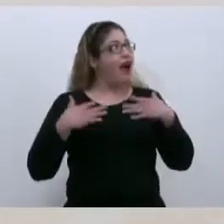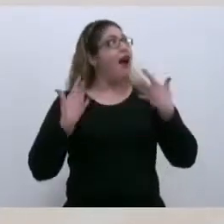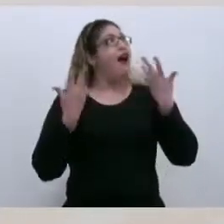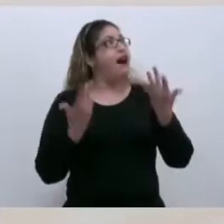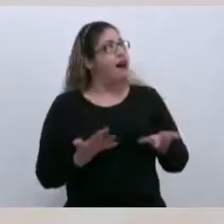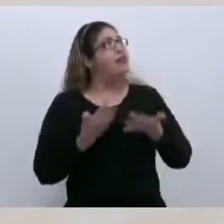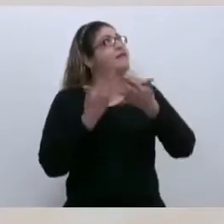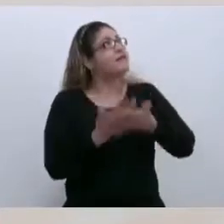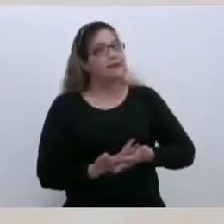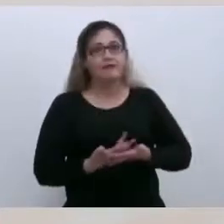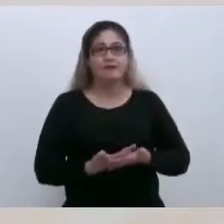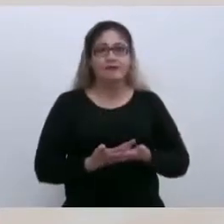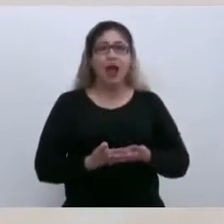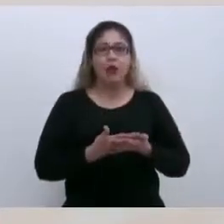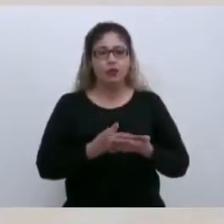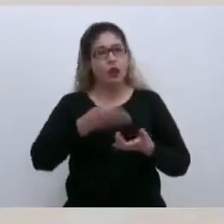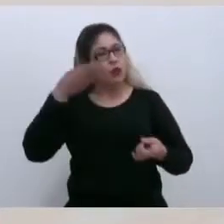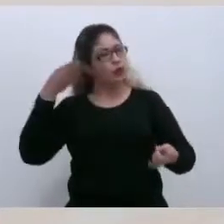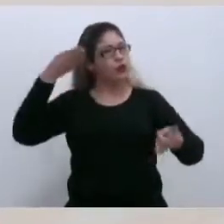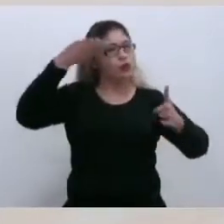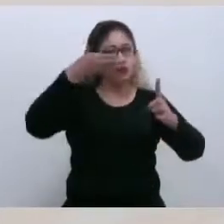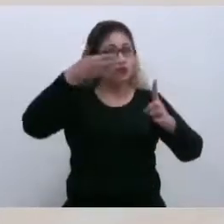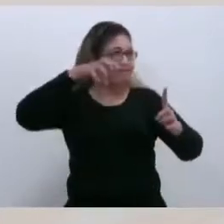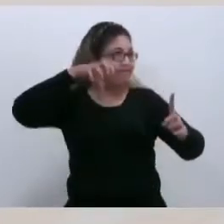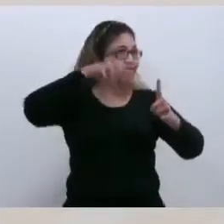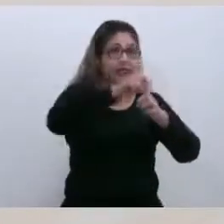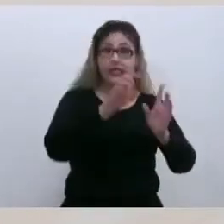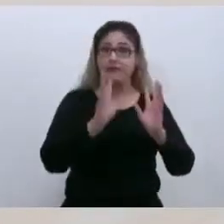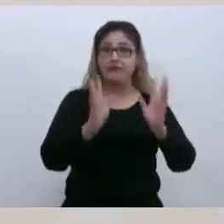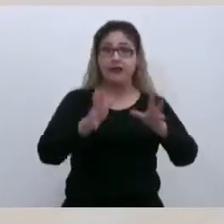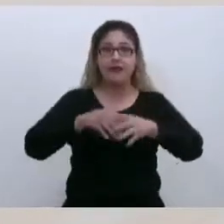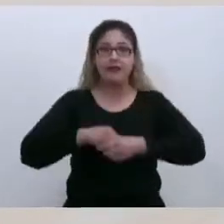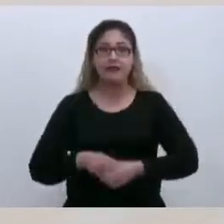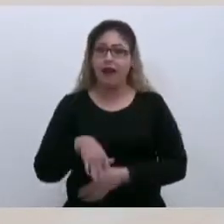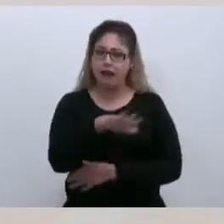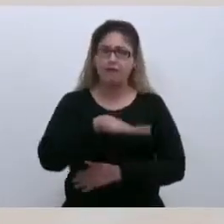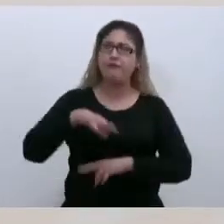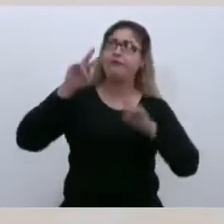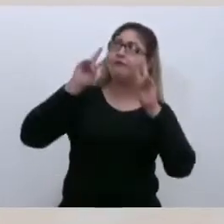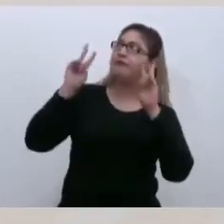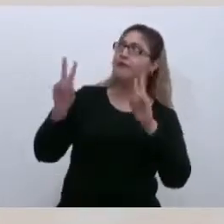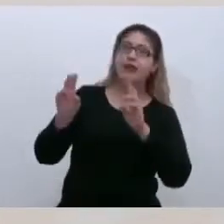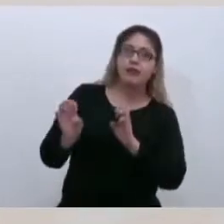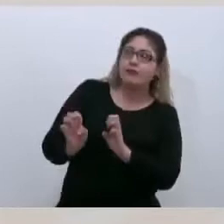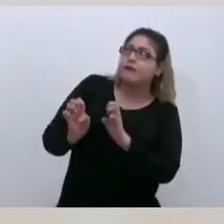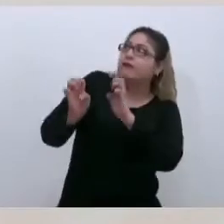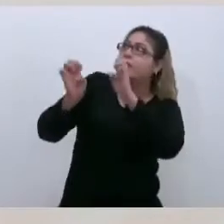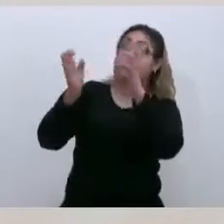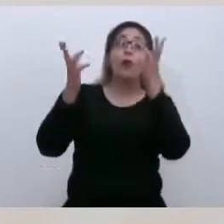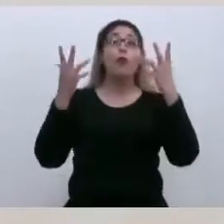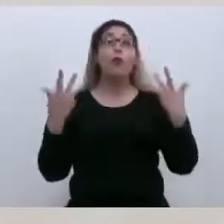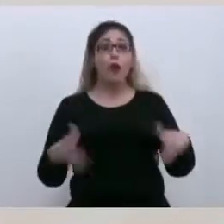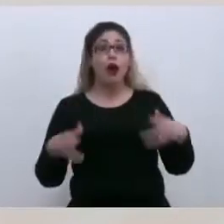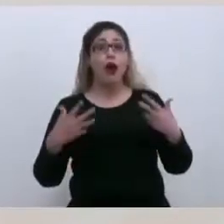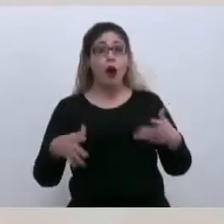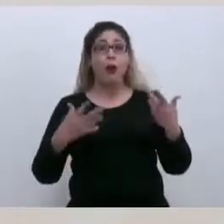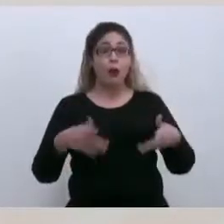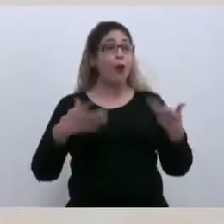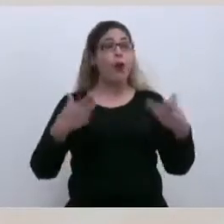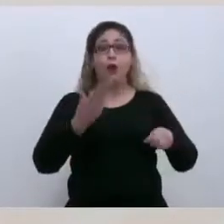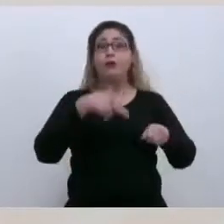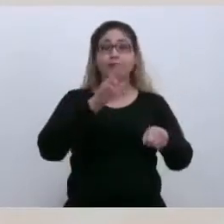empieza a ver. Tenemos una mejor infraestructura hospitalaria. Las vacunas ya se